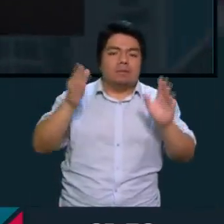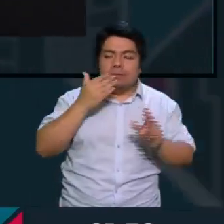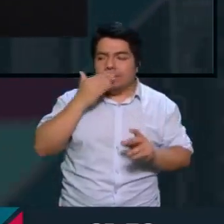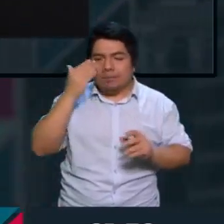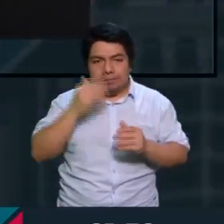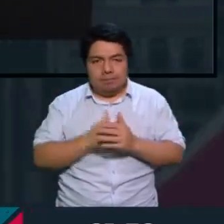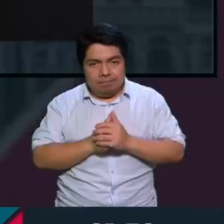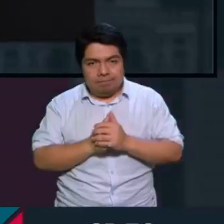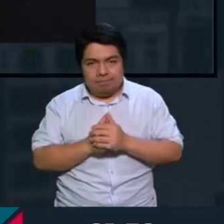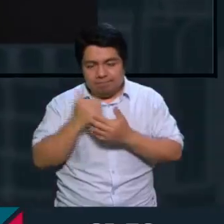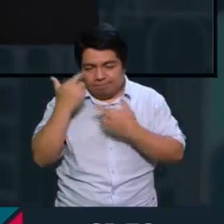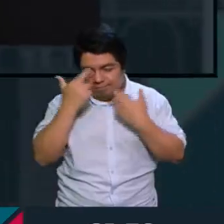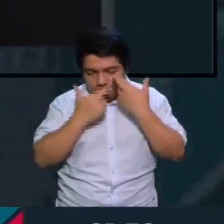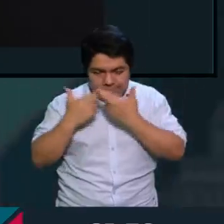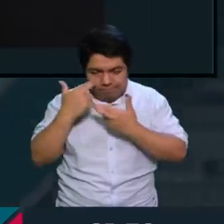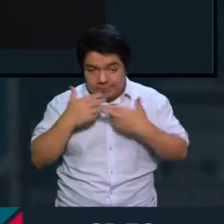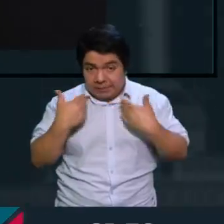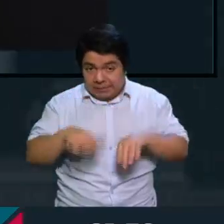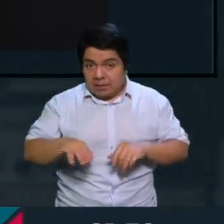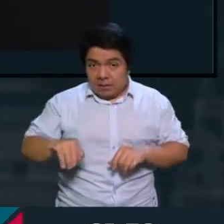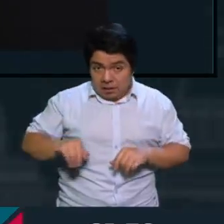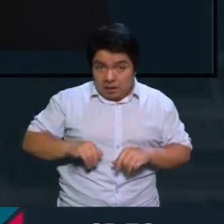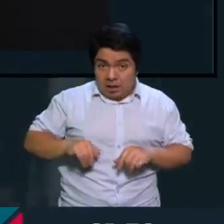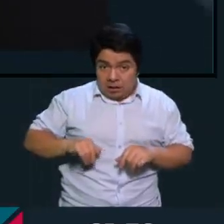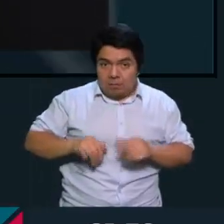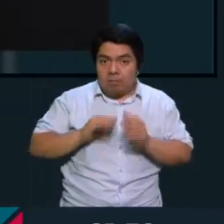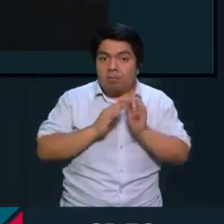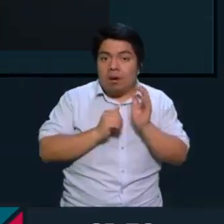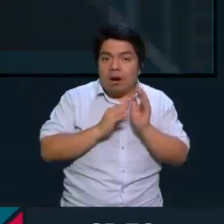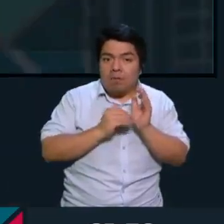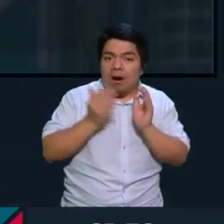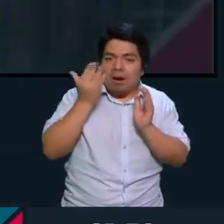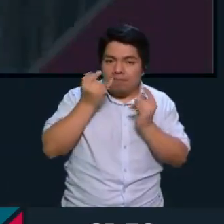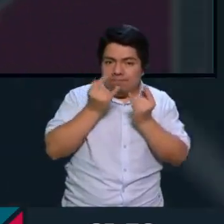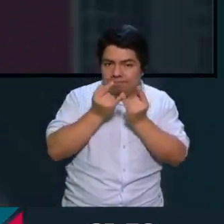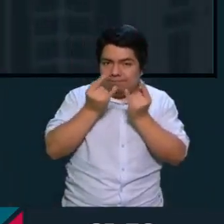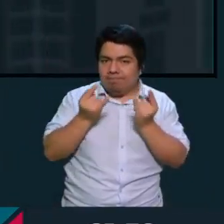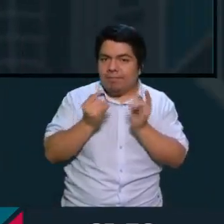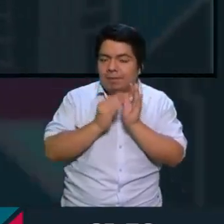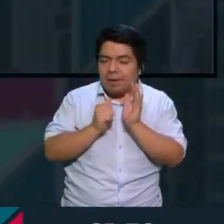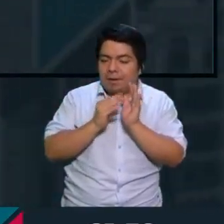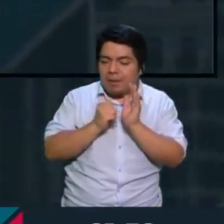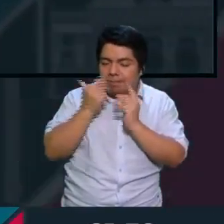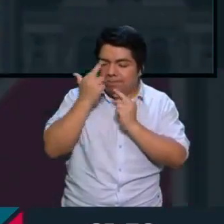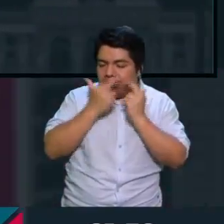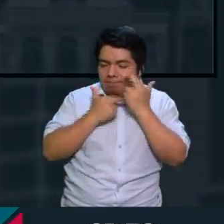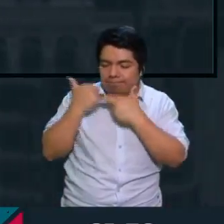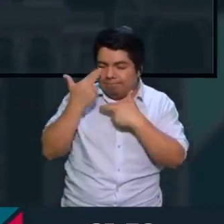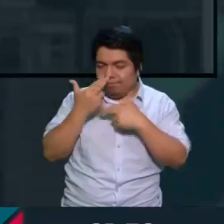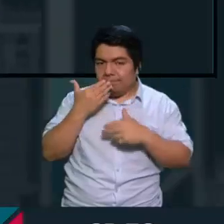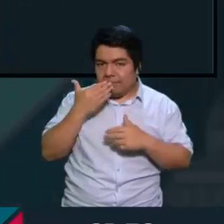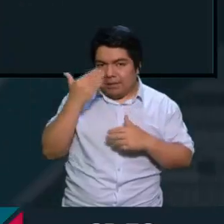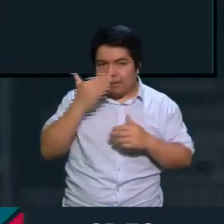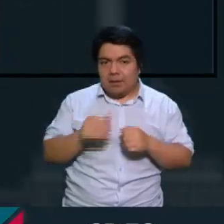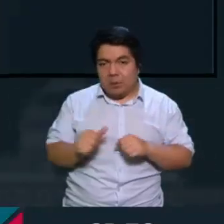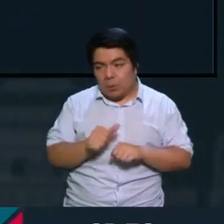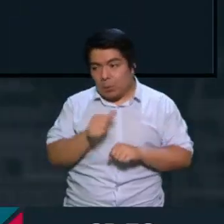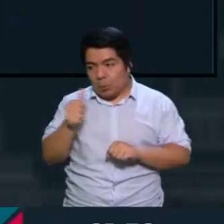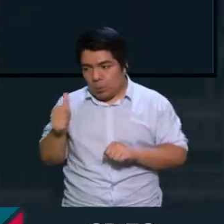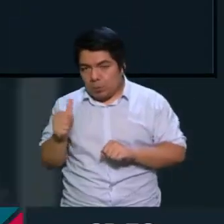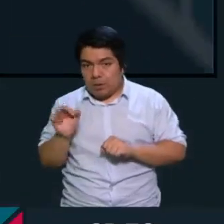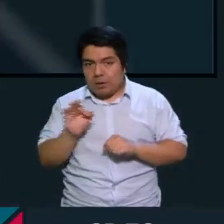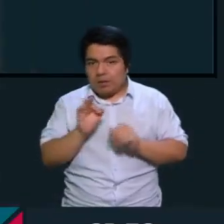revisión de enorme interés sobre documentos históricos, ¿no? Mira, lo otro, ¿no? Creo